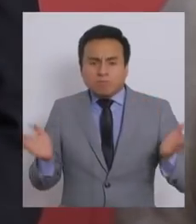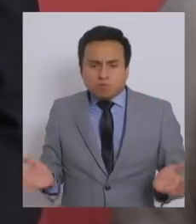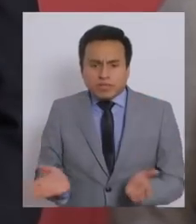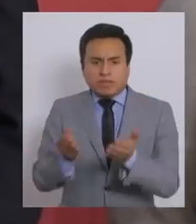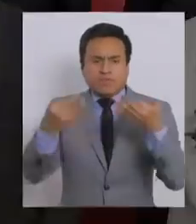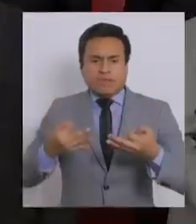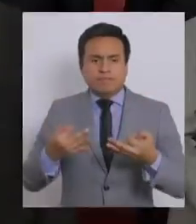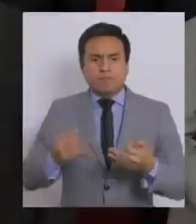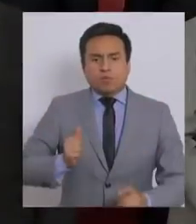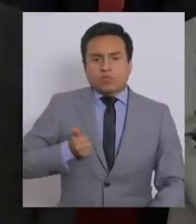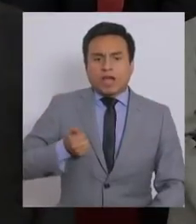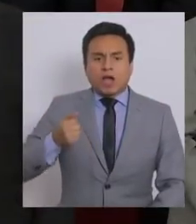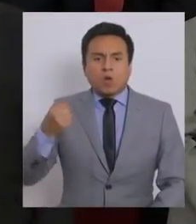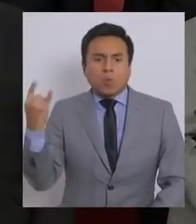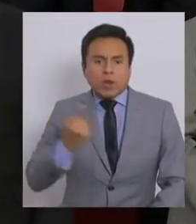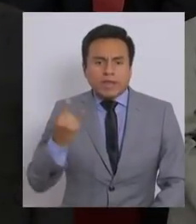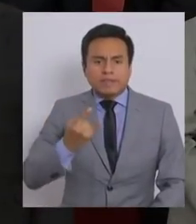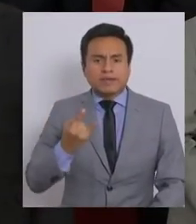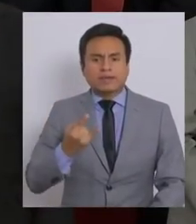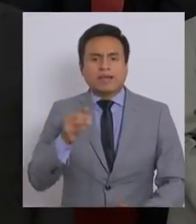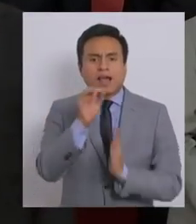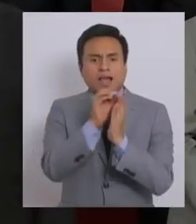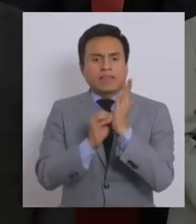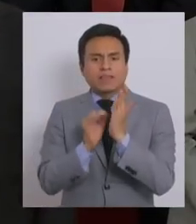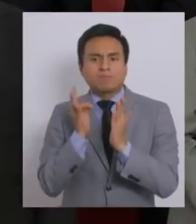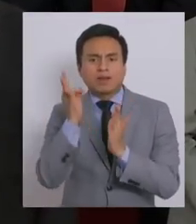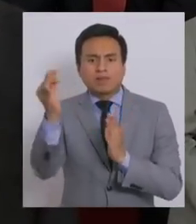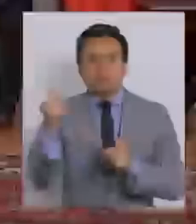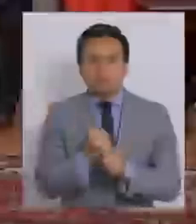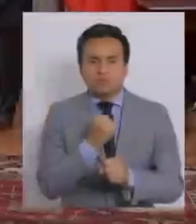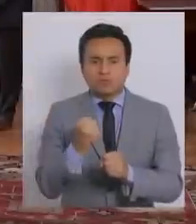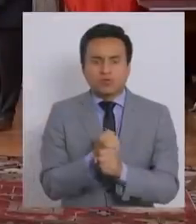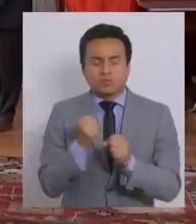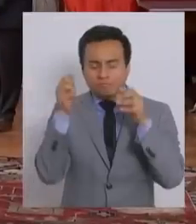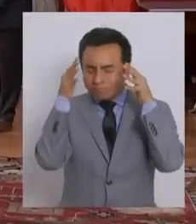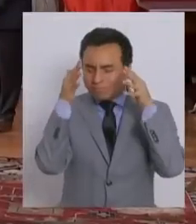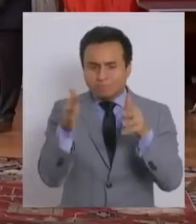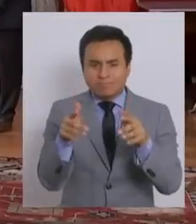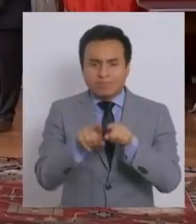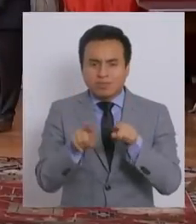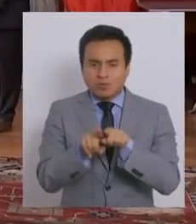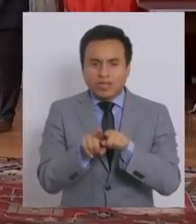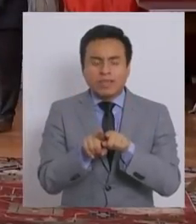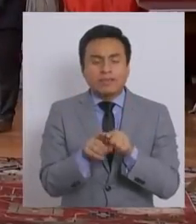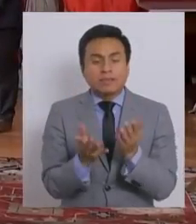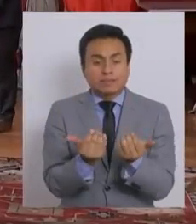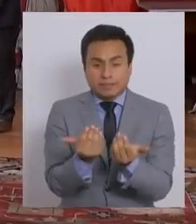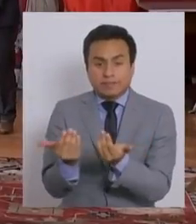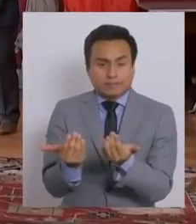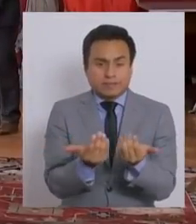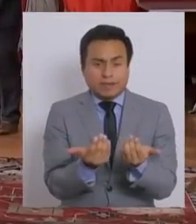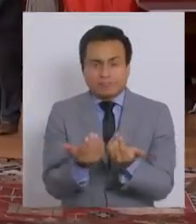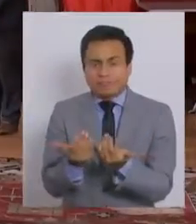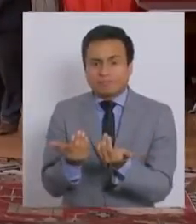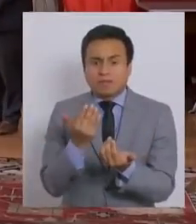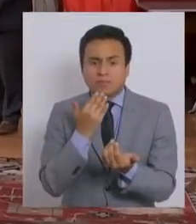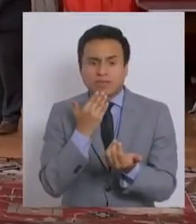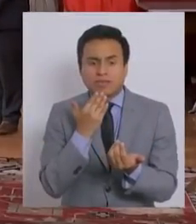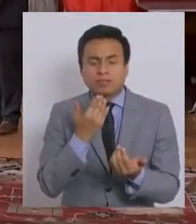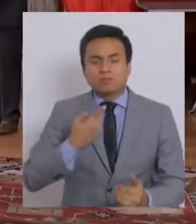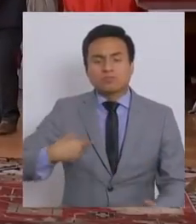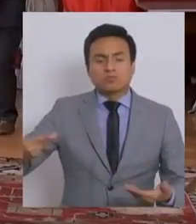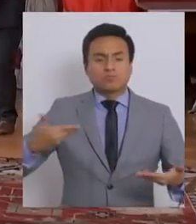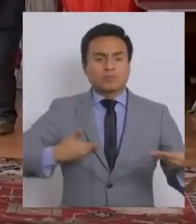con voluntad y con urgencia esta agenda de futuro, que se centra, se basa en las necesidades y en lo que nos